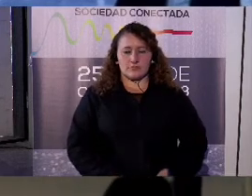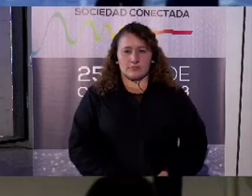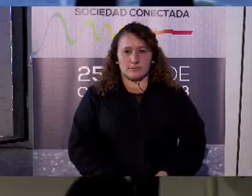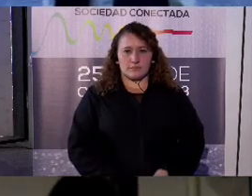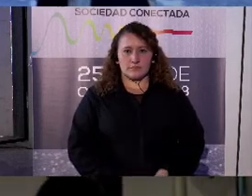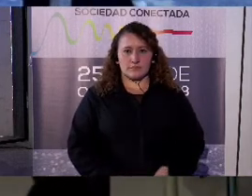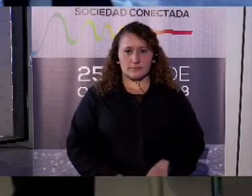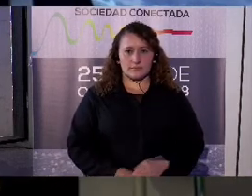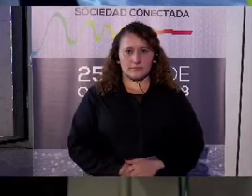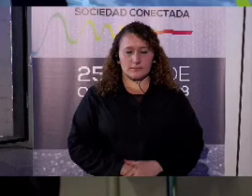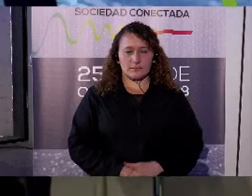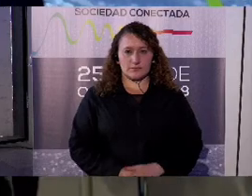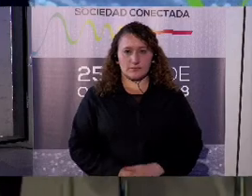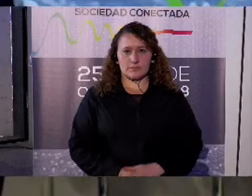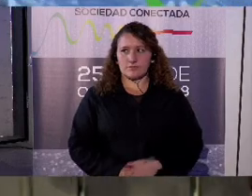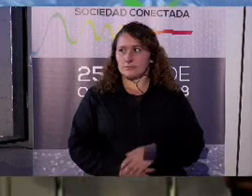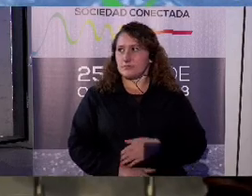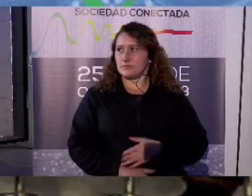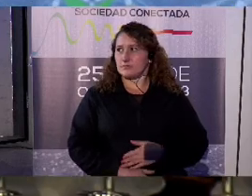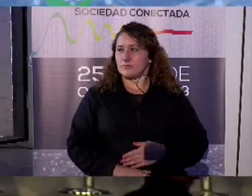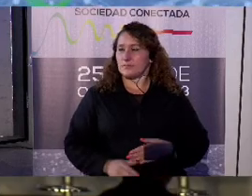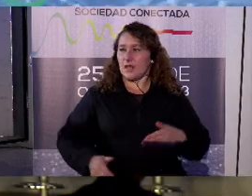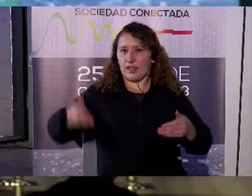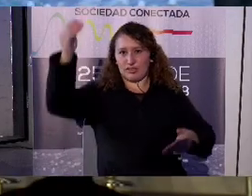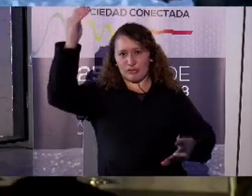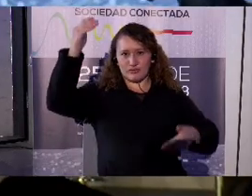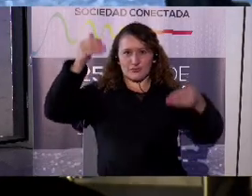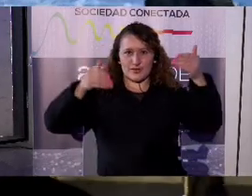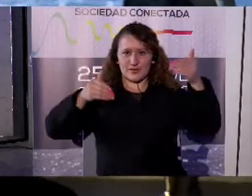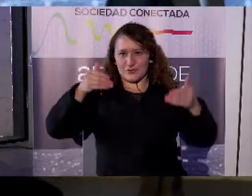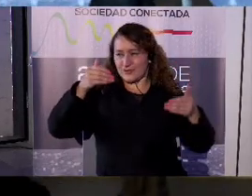Gracias estamos los altos y los bajos